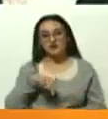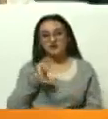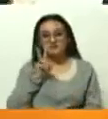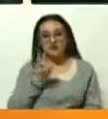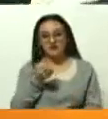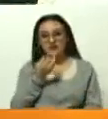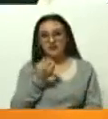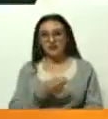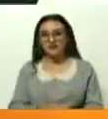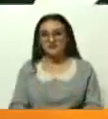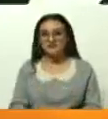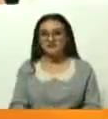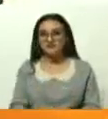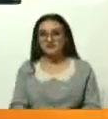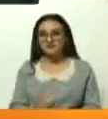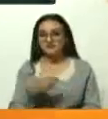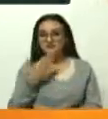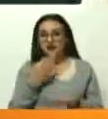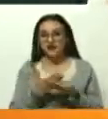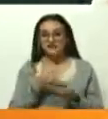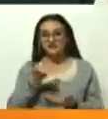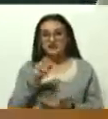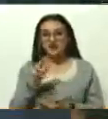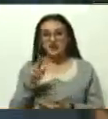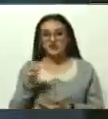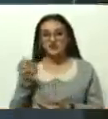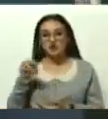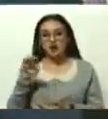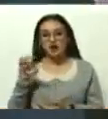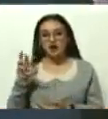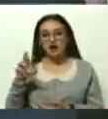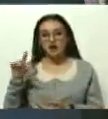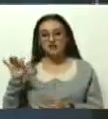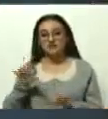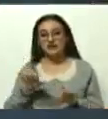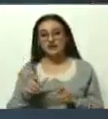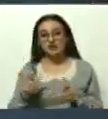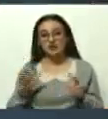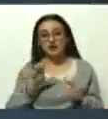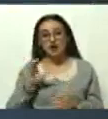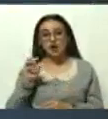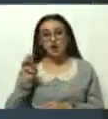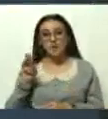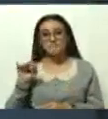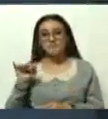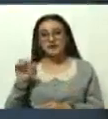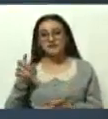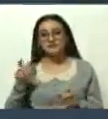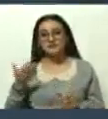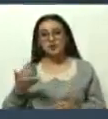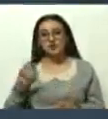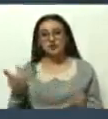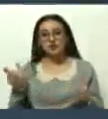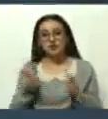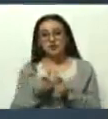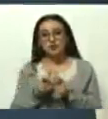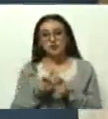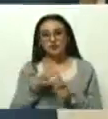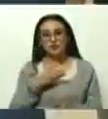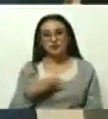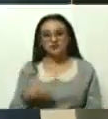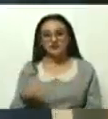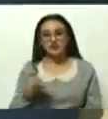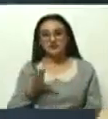de Miraflores. Agradecemos a Juan Carlos Alvarado, secretario general de COPE, importante encuentro que ha sostenido el